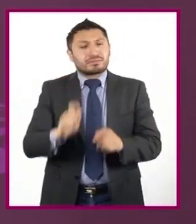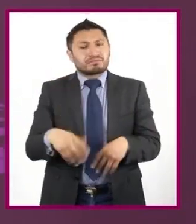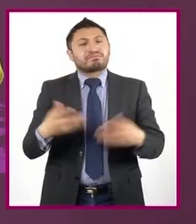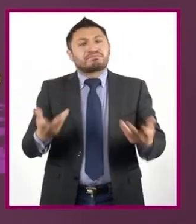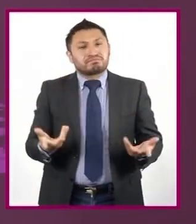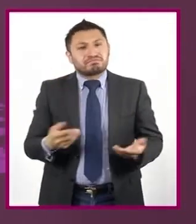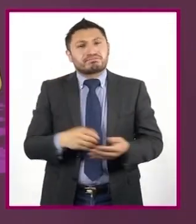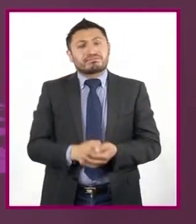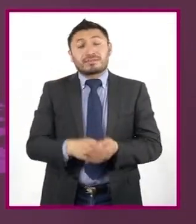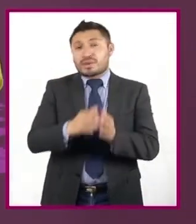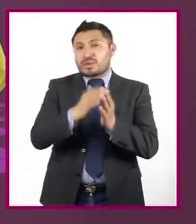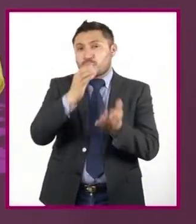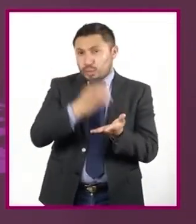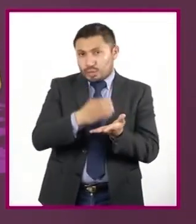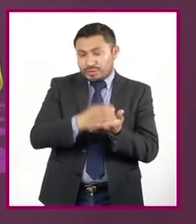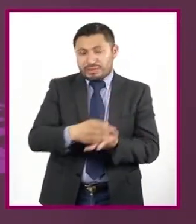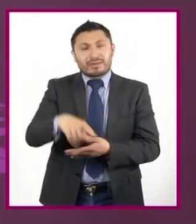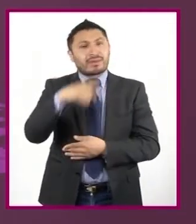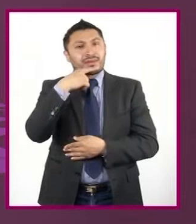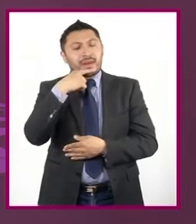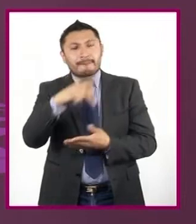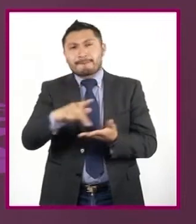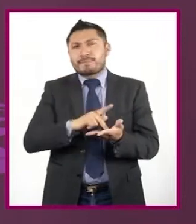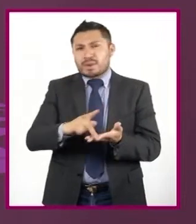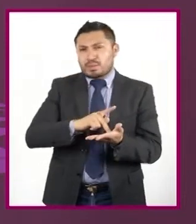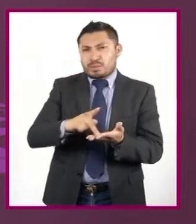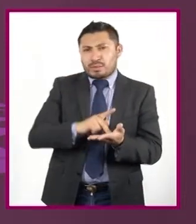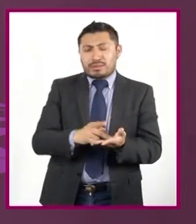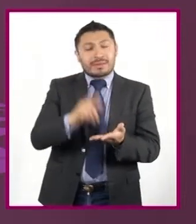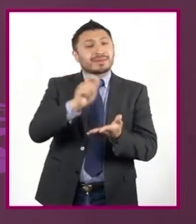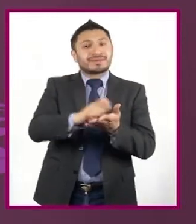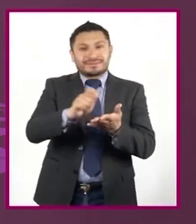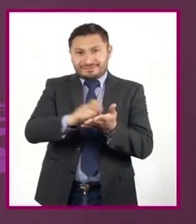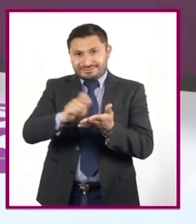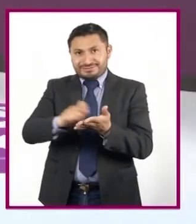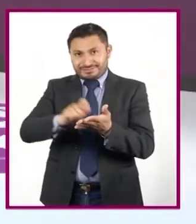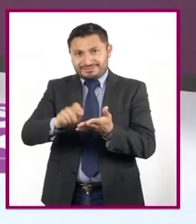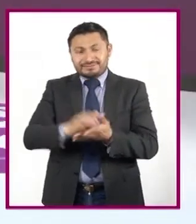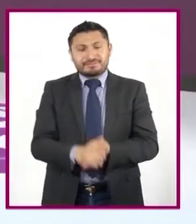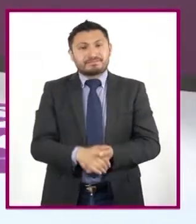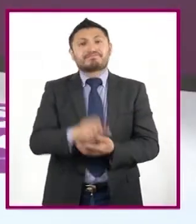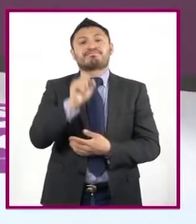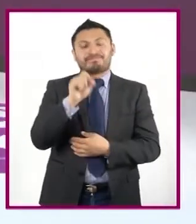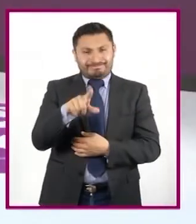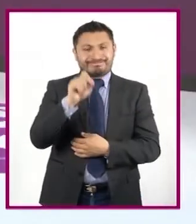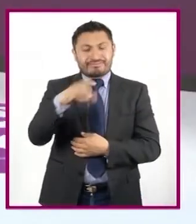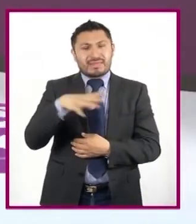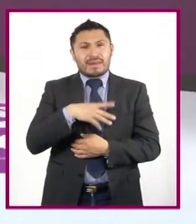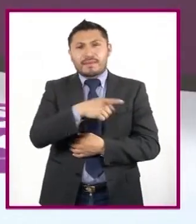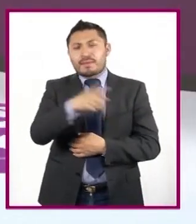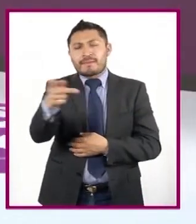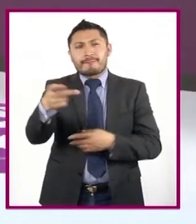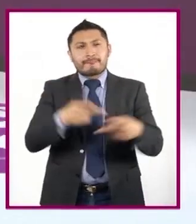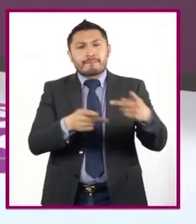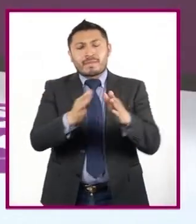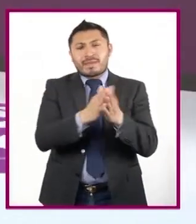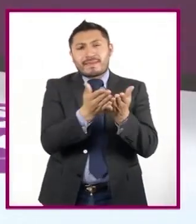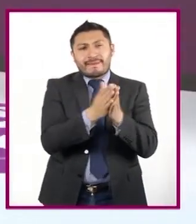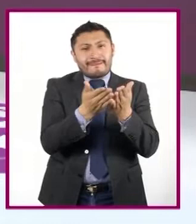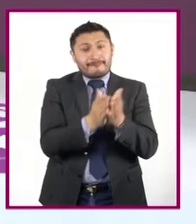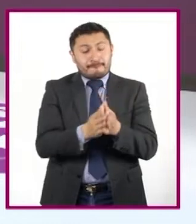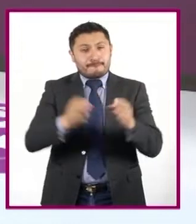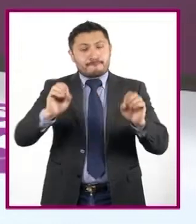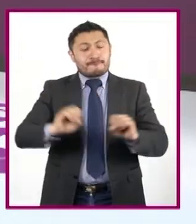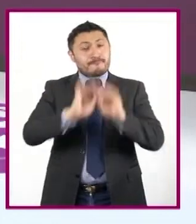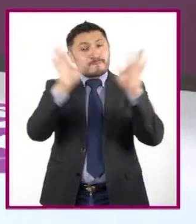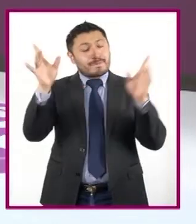son su cuaderno y lápiz o bolígrafo para tomar notas. También tengan a la mano su libro de texto para